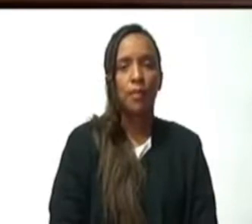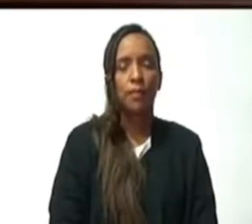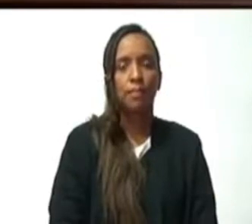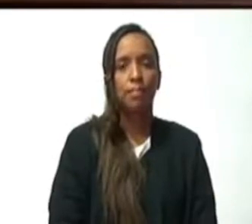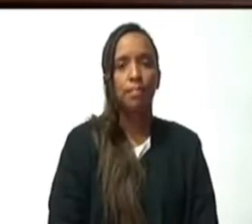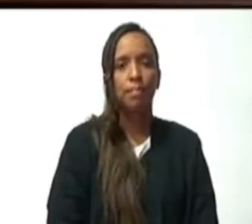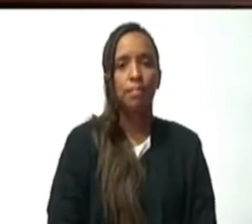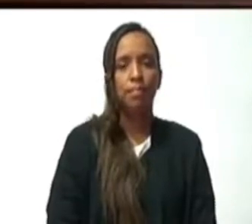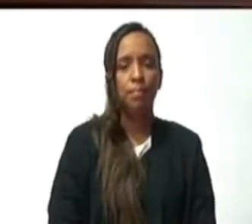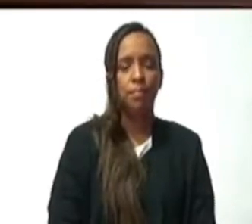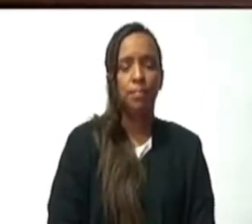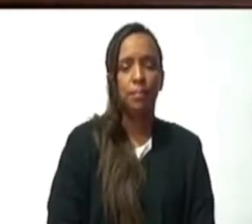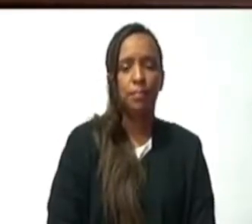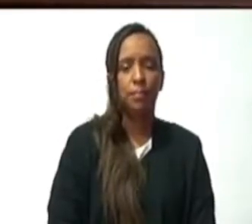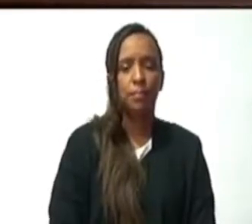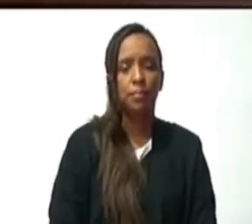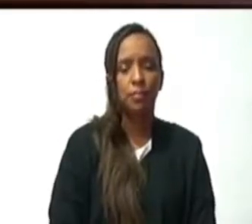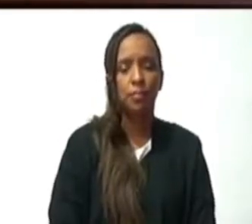Dominicana